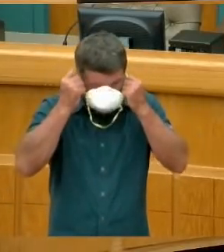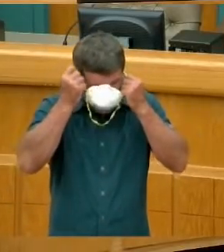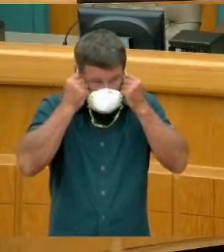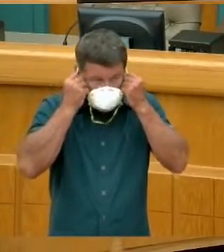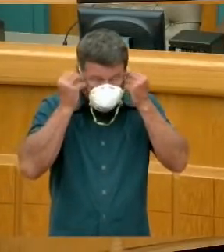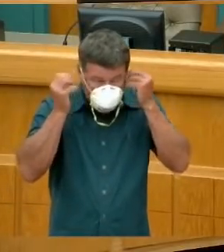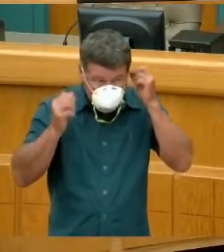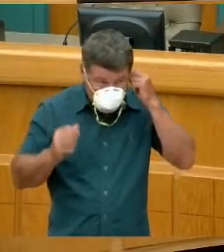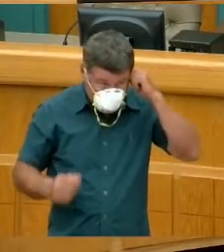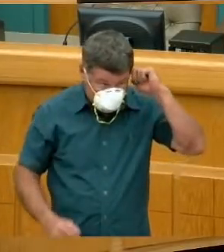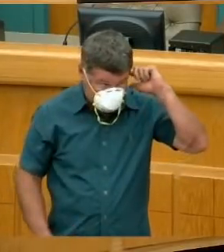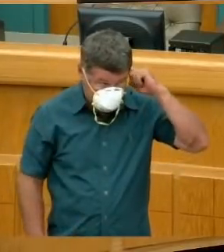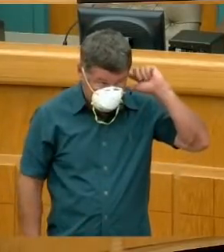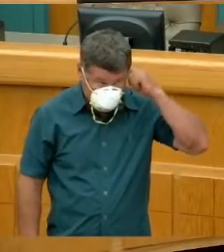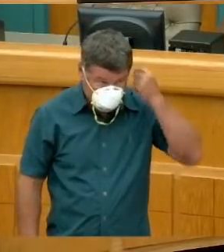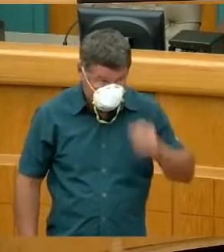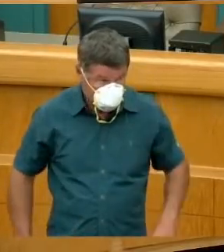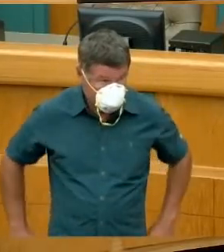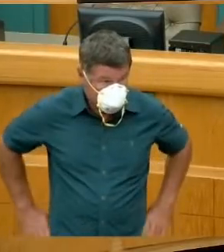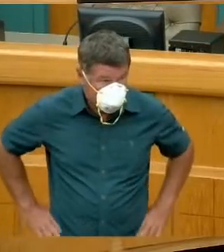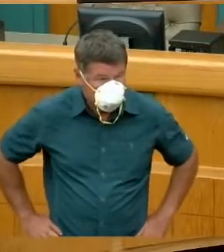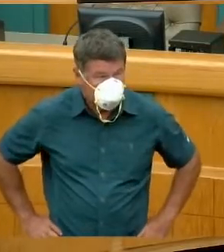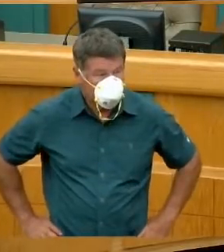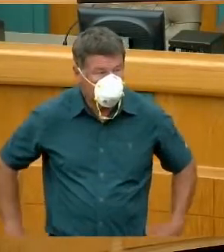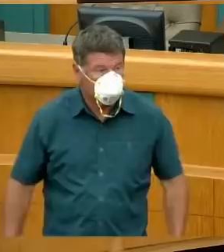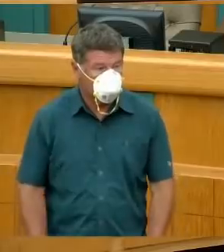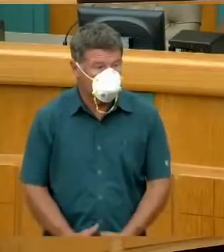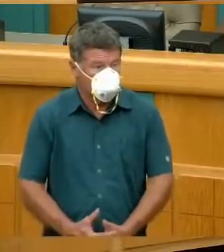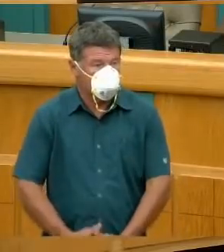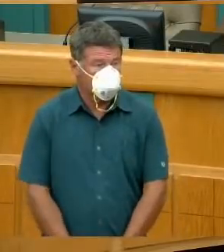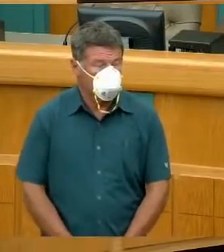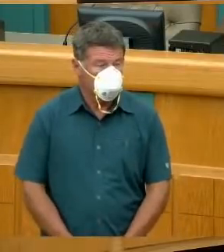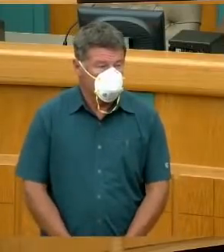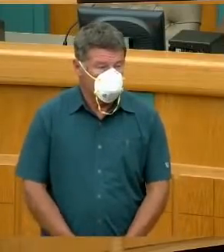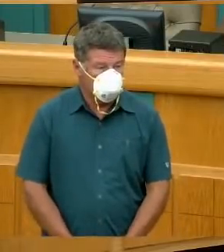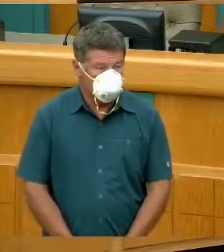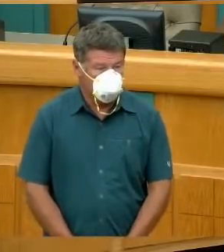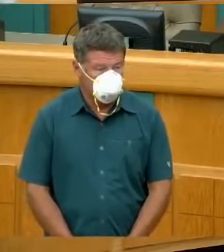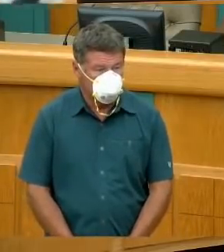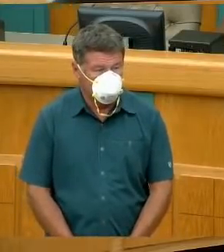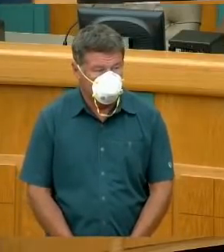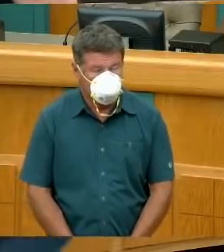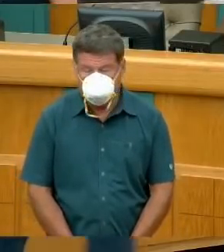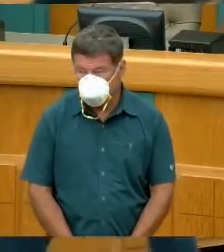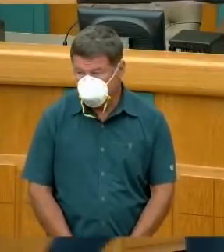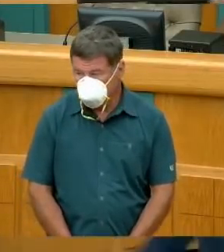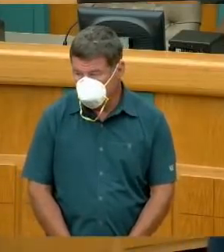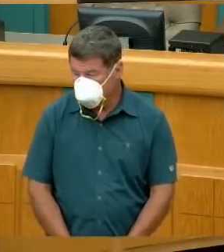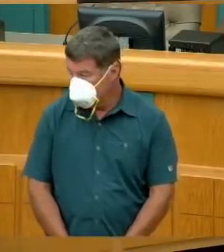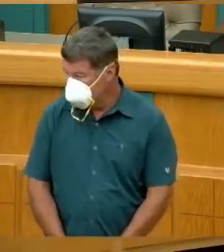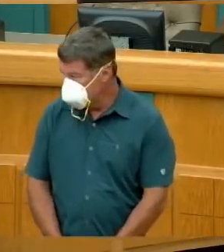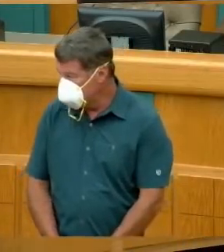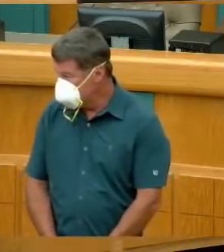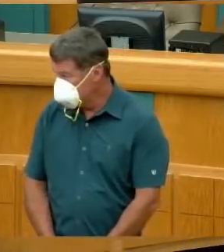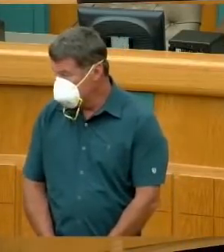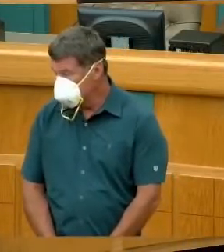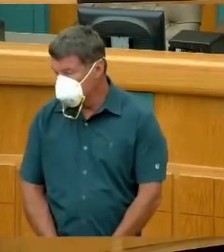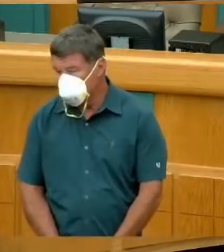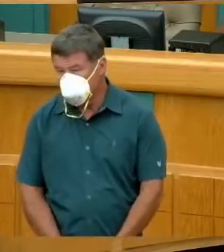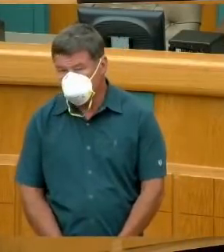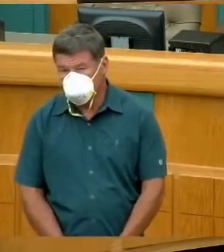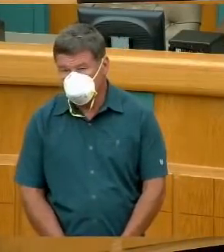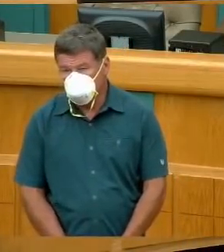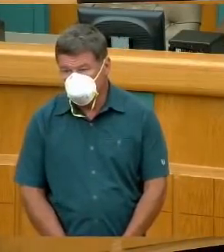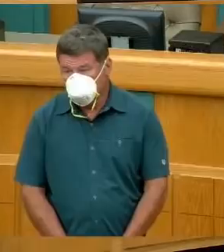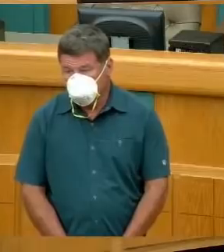días 445 era nuestro máximo histórico. La situación es muy angustiante, pero usted tiene el control de esas cifras. Usted sabe dónde se